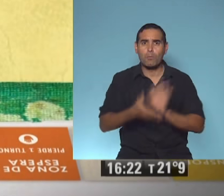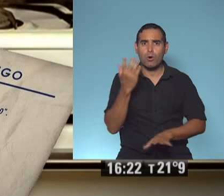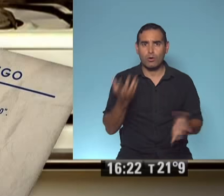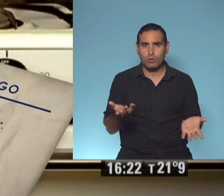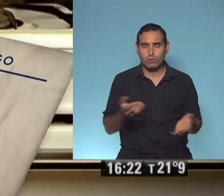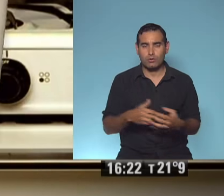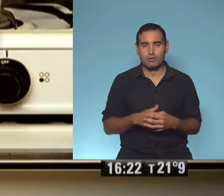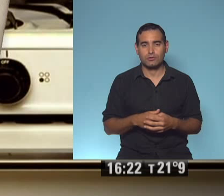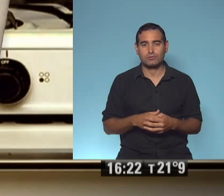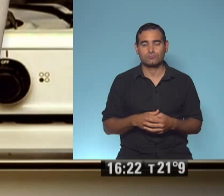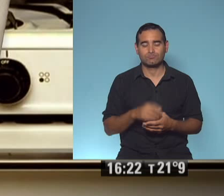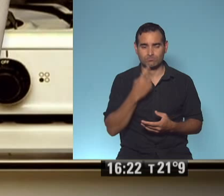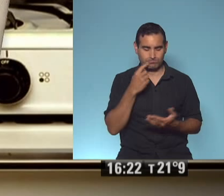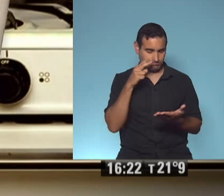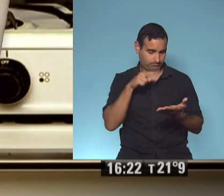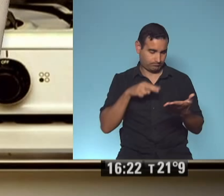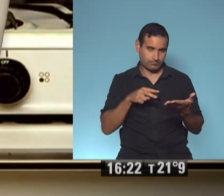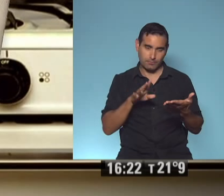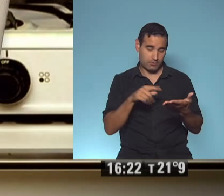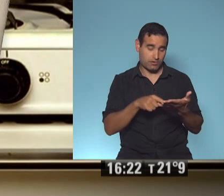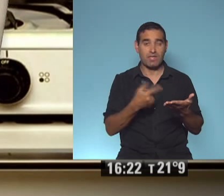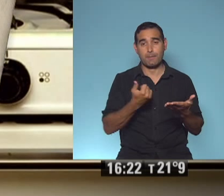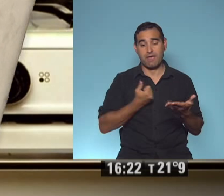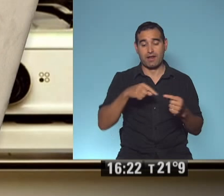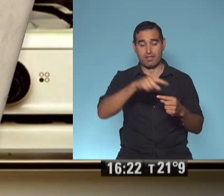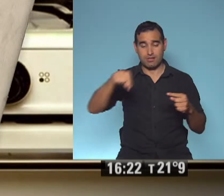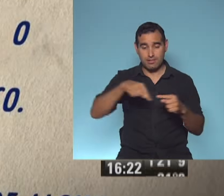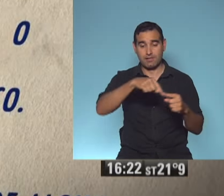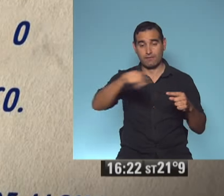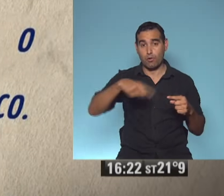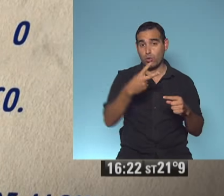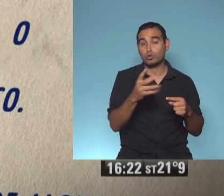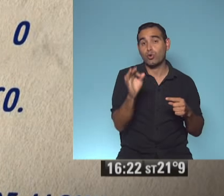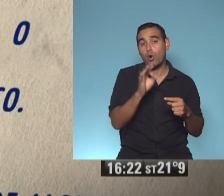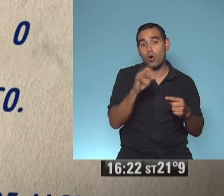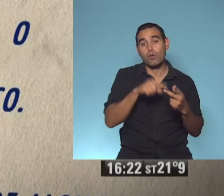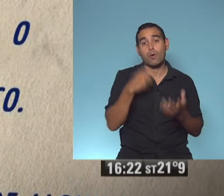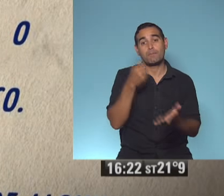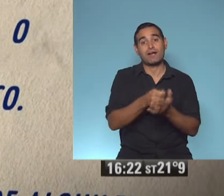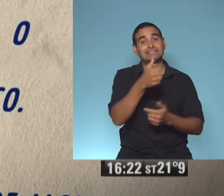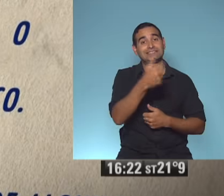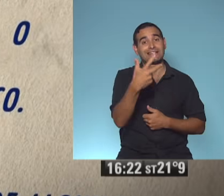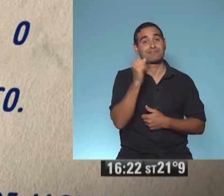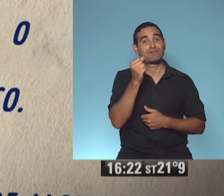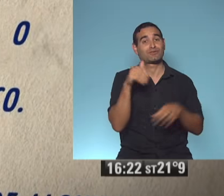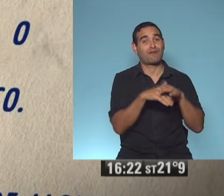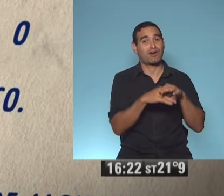cárcel? A ver, ¿esperas dos turnos ahí? ¿O pagas 63 pesos al